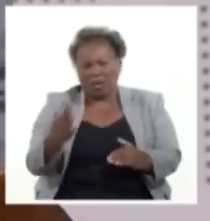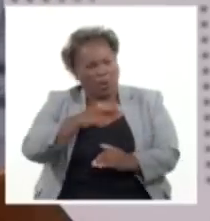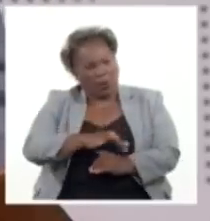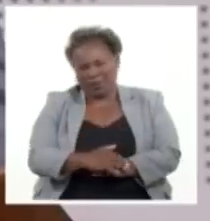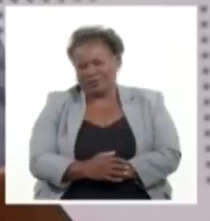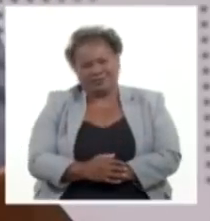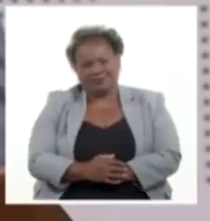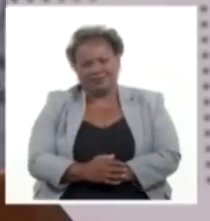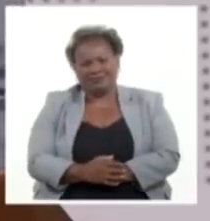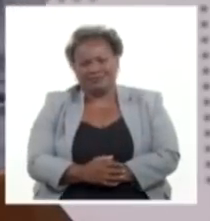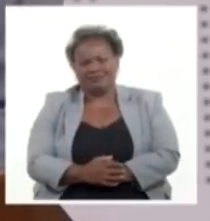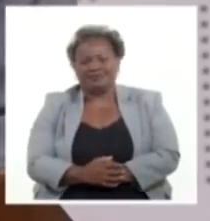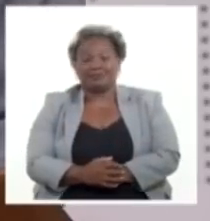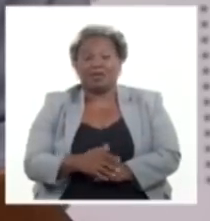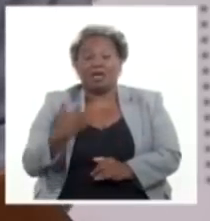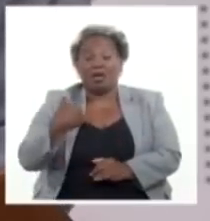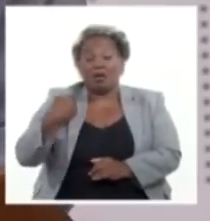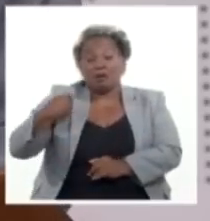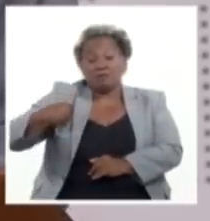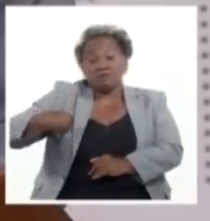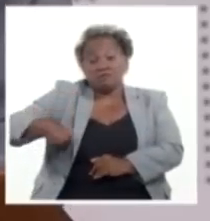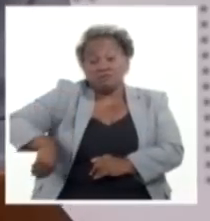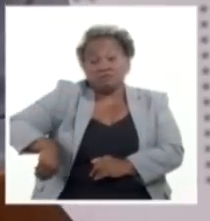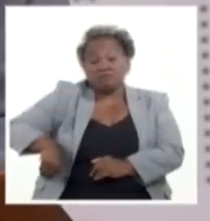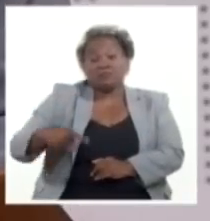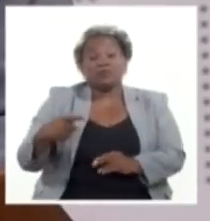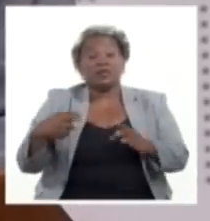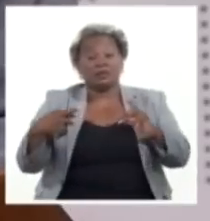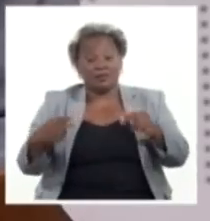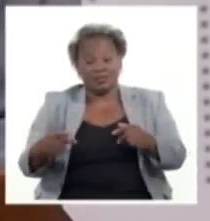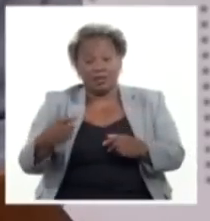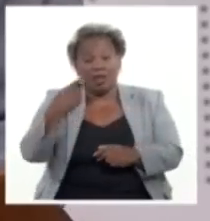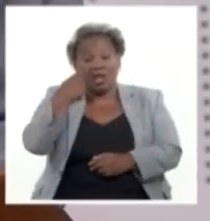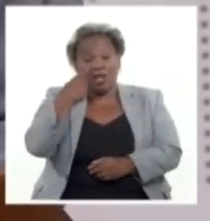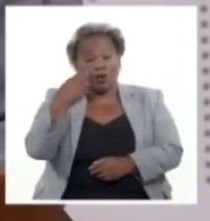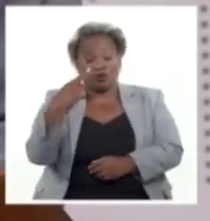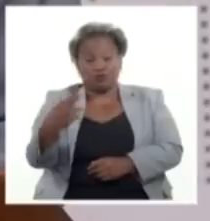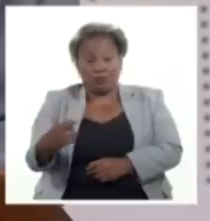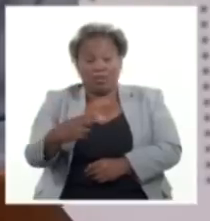comparación. Aprovecho para reiterar el reconocimiento a los